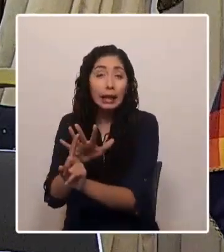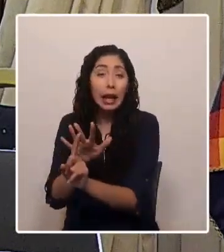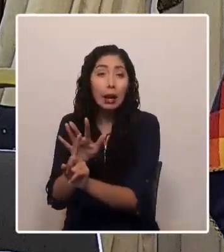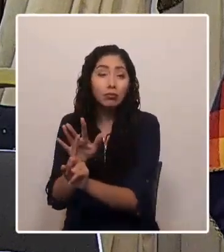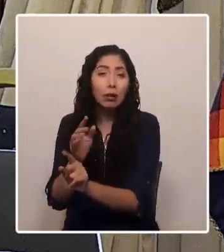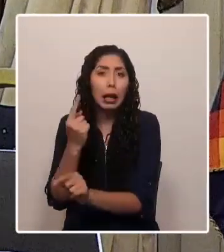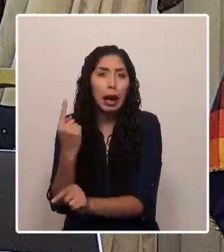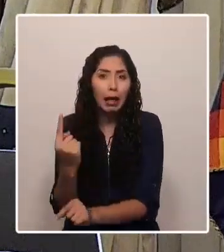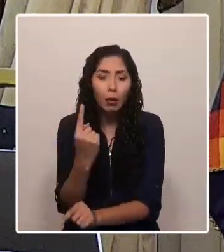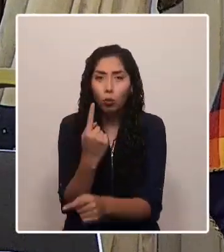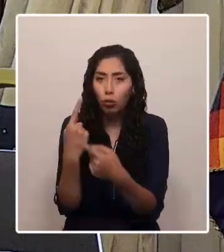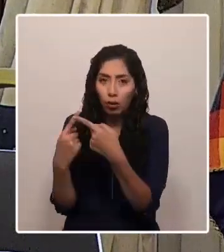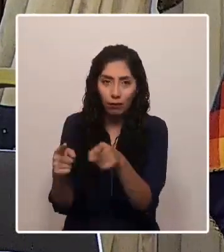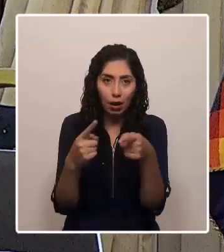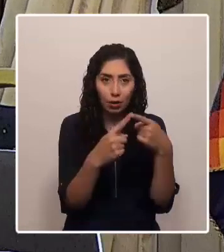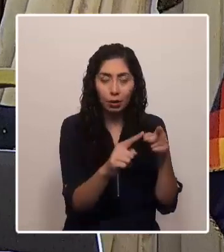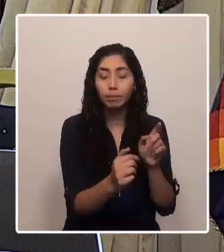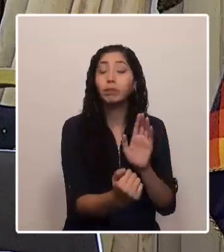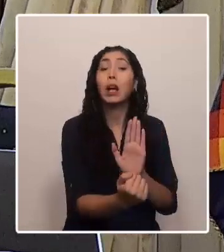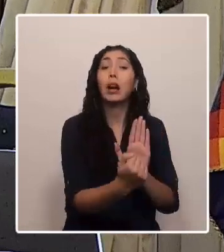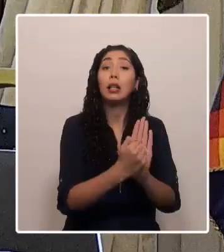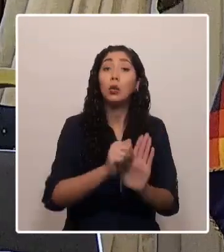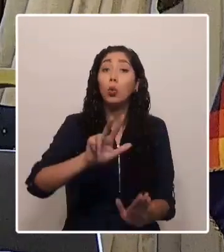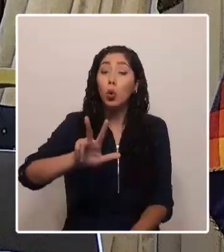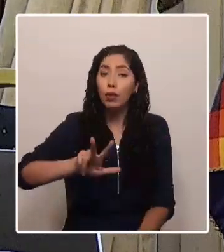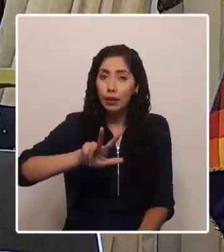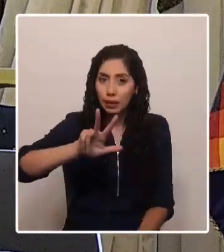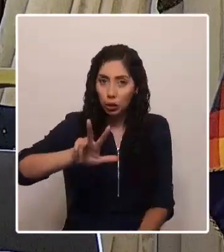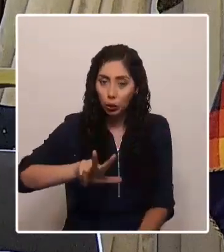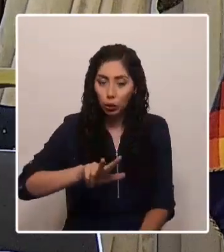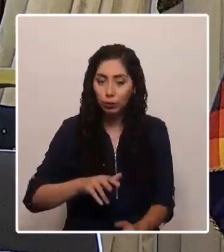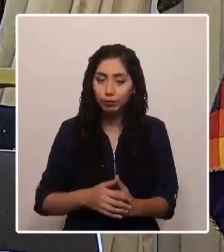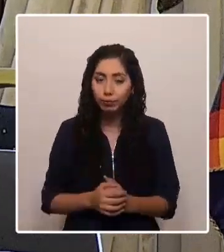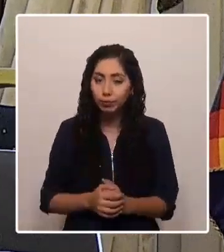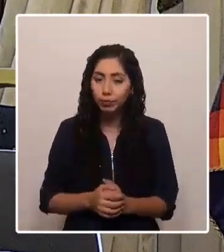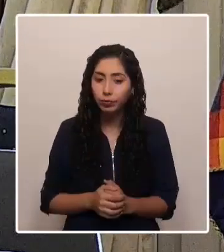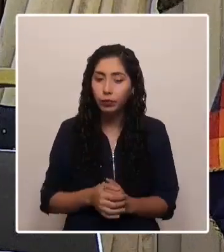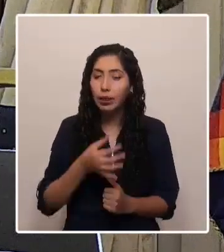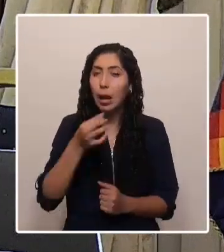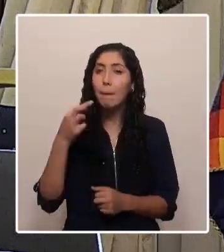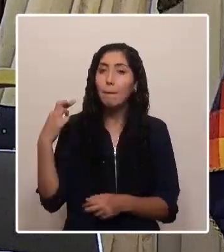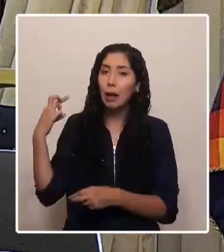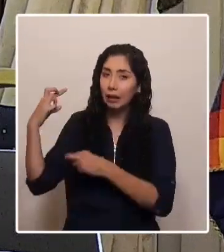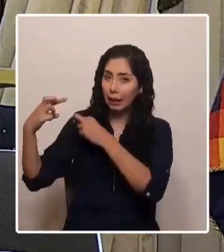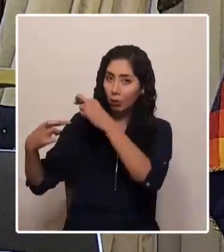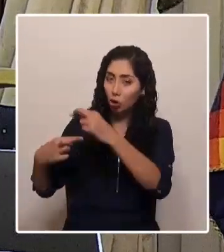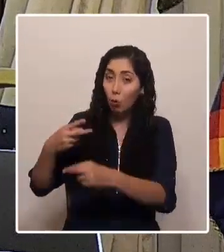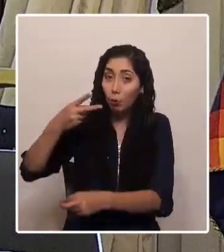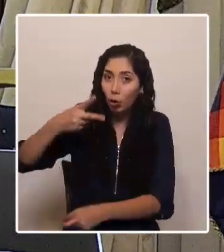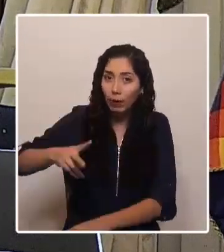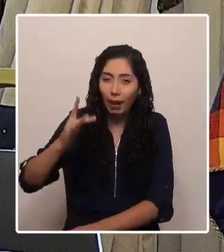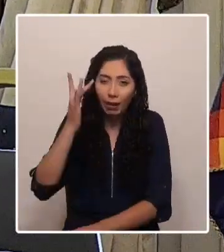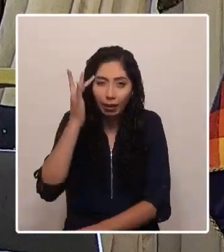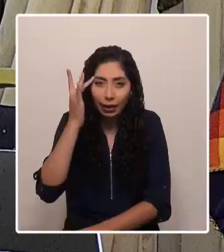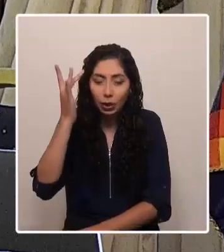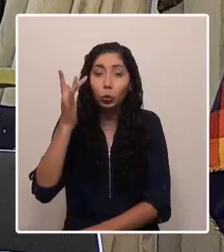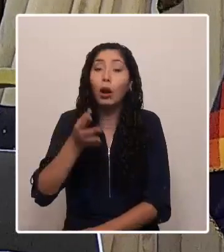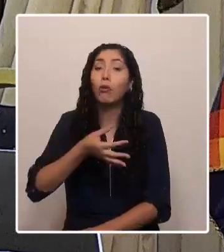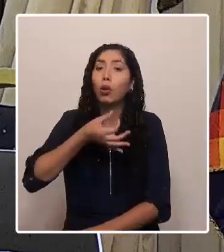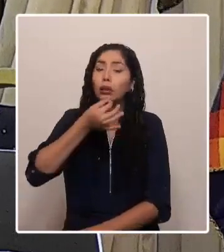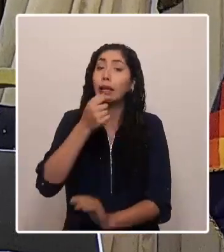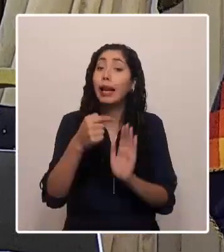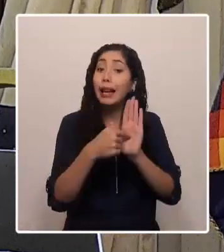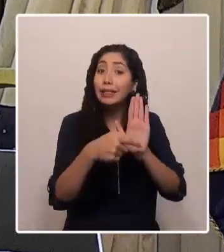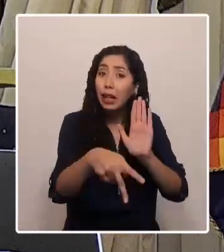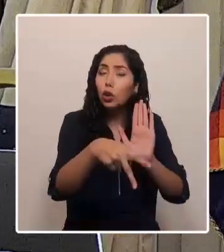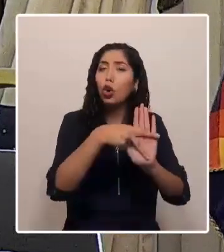artículo 18, que se aborda el patrimonio y propiedad intelectual, señalaré que esta norma responde